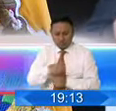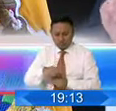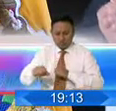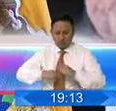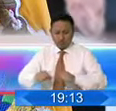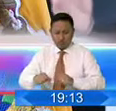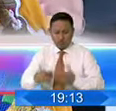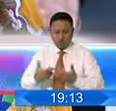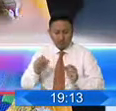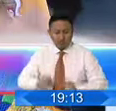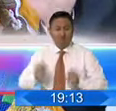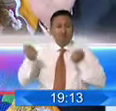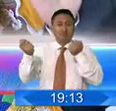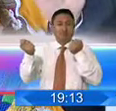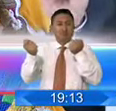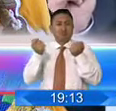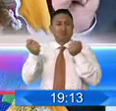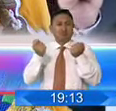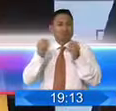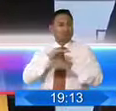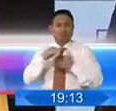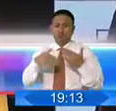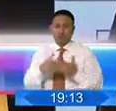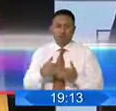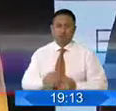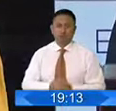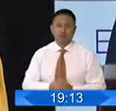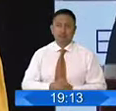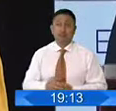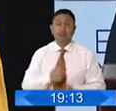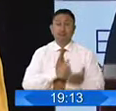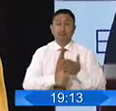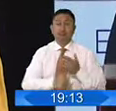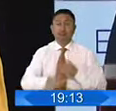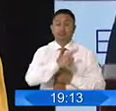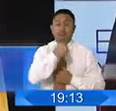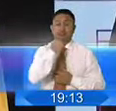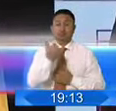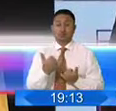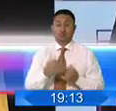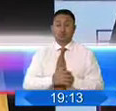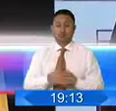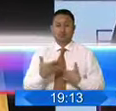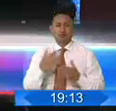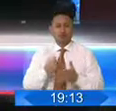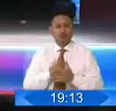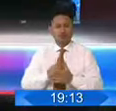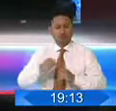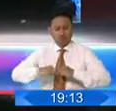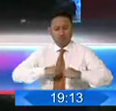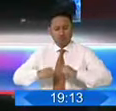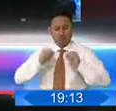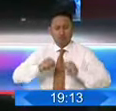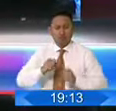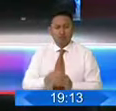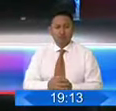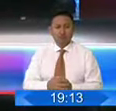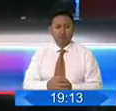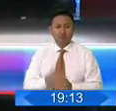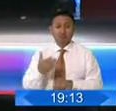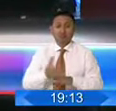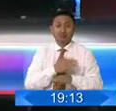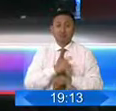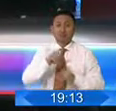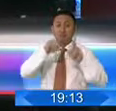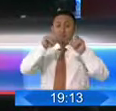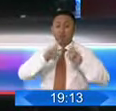sean regularizadas totalmente. La ministra Illescas ratificó que se trabaja exhaustivamente para que se cumpla lo aprobado en una de las